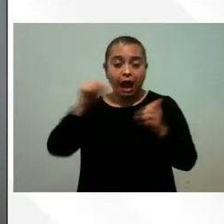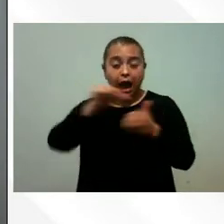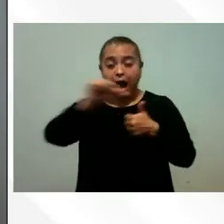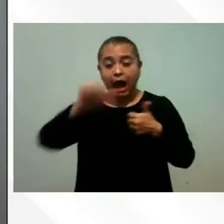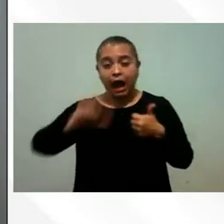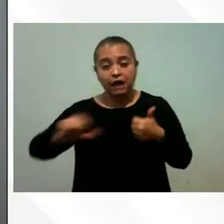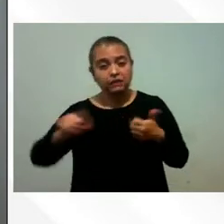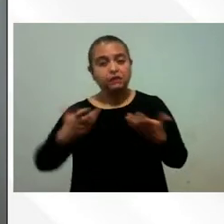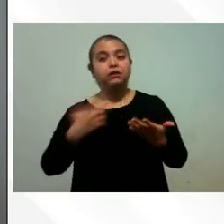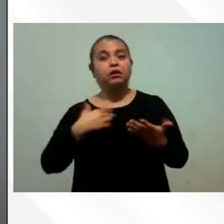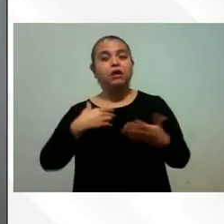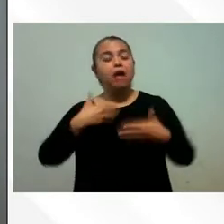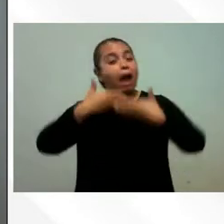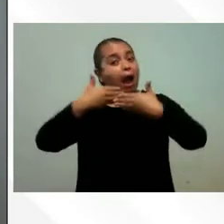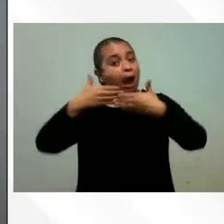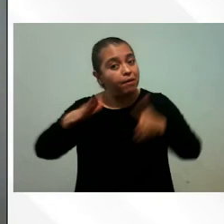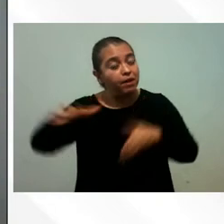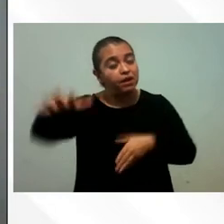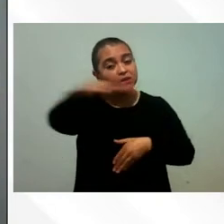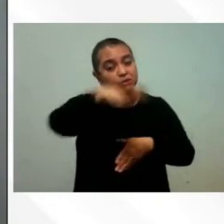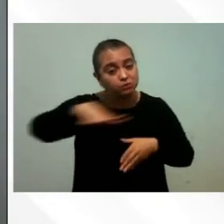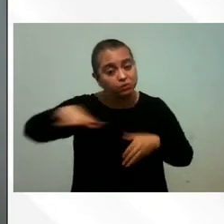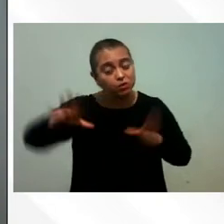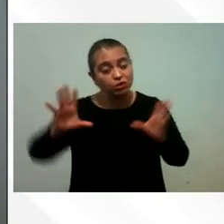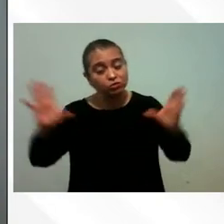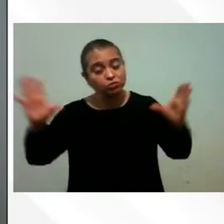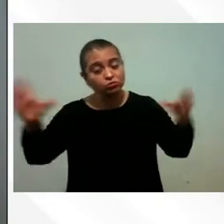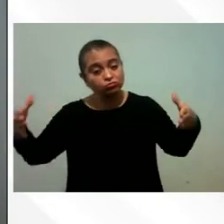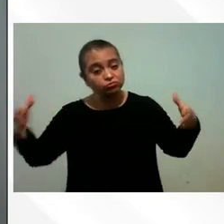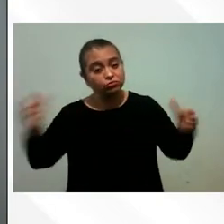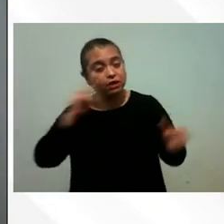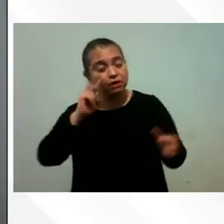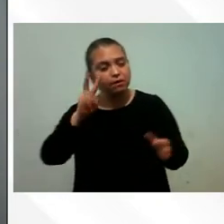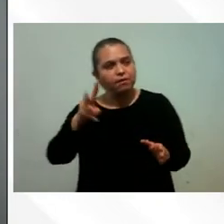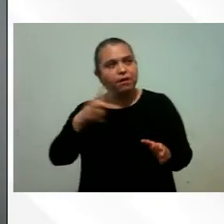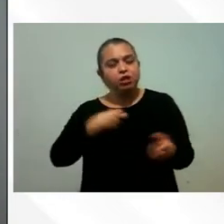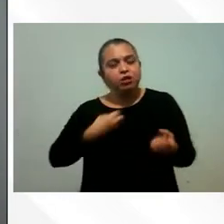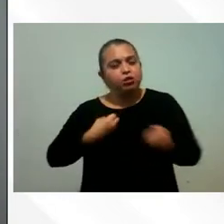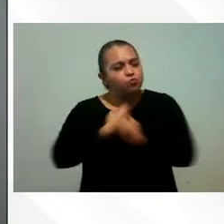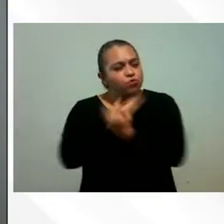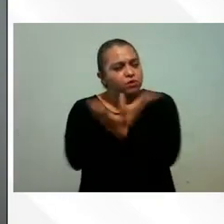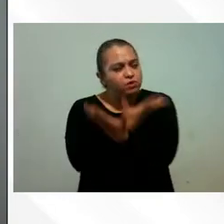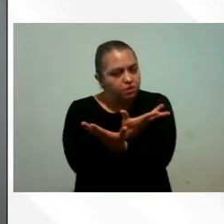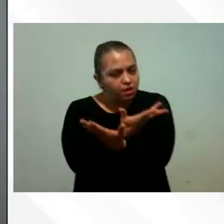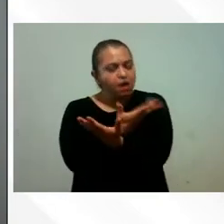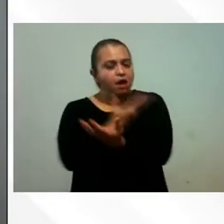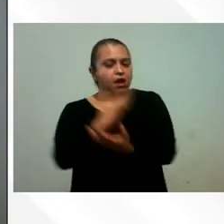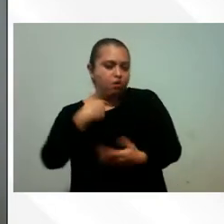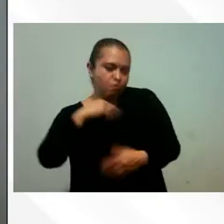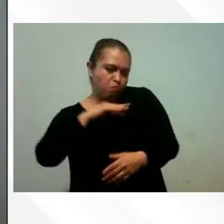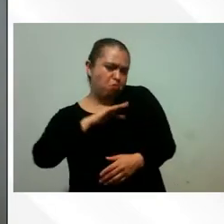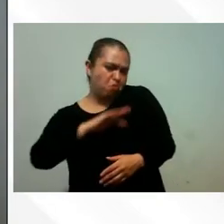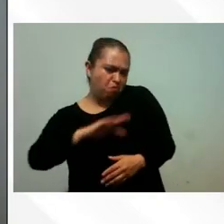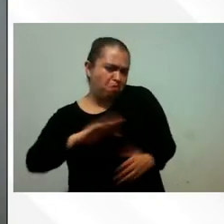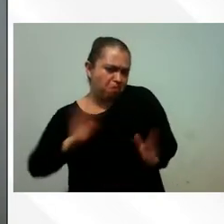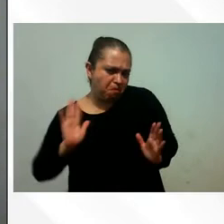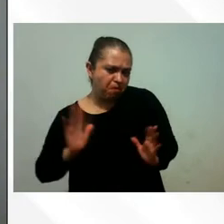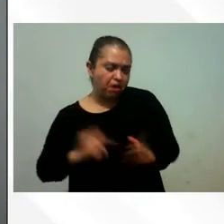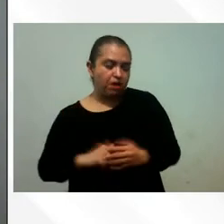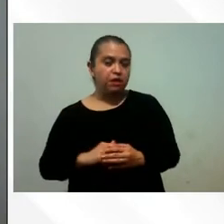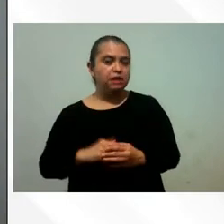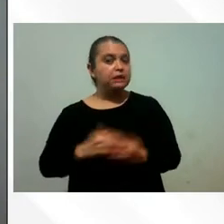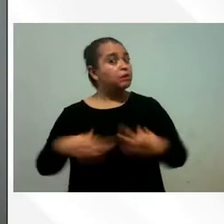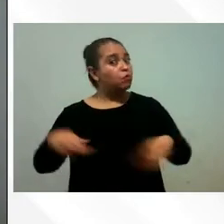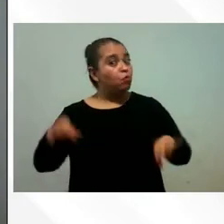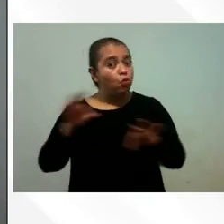abrir espacios dialógicos, dar la oportunidad de que uno se pueda expresar. Y algo que es muy importante es